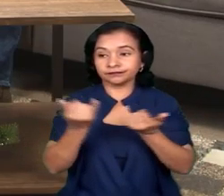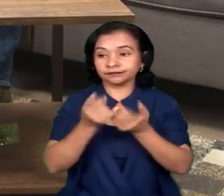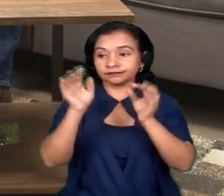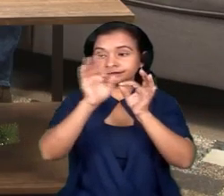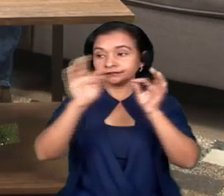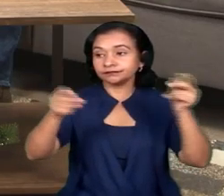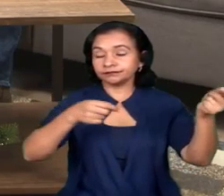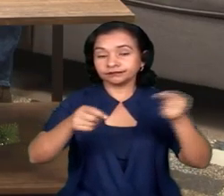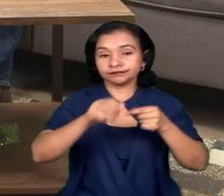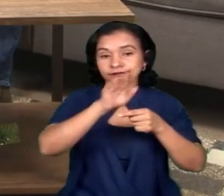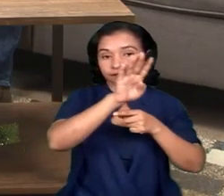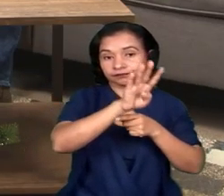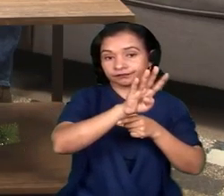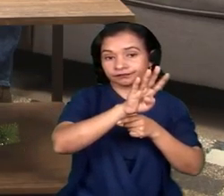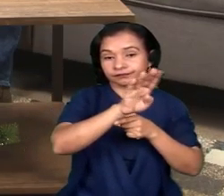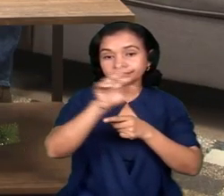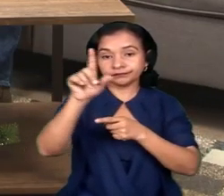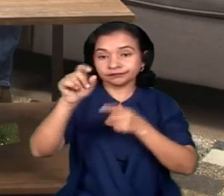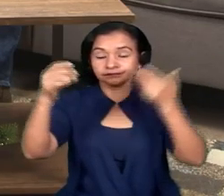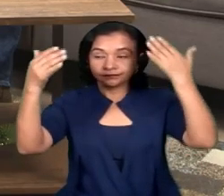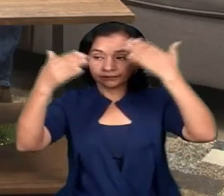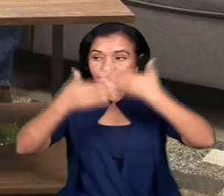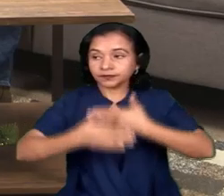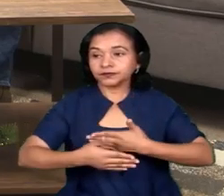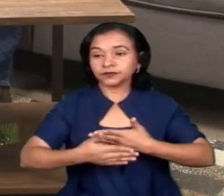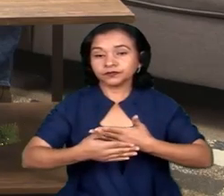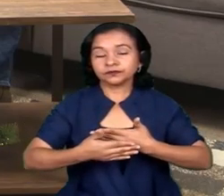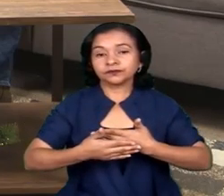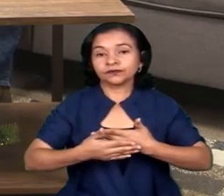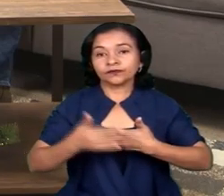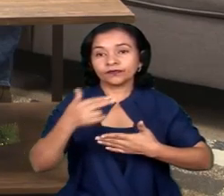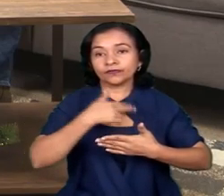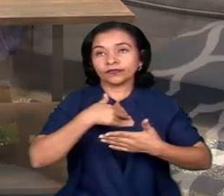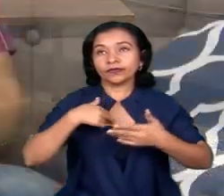de las 4 a las 10 de la noche, donde vamos a estar los